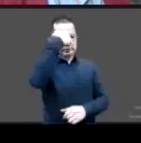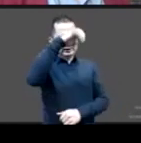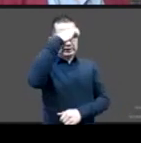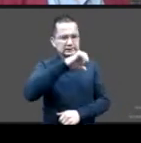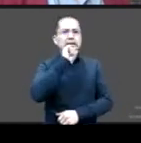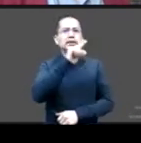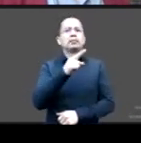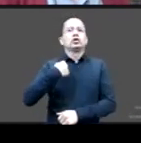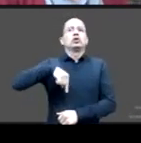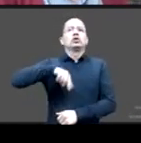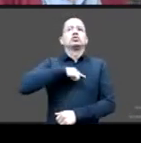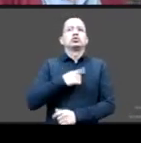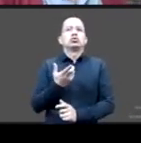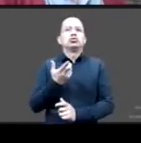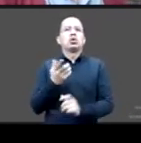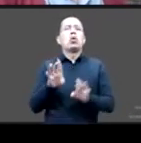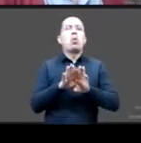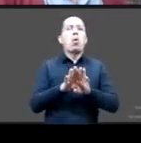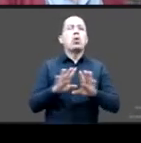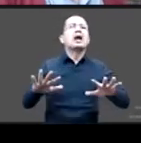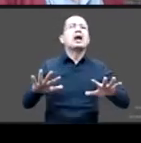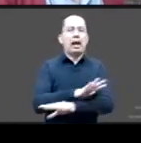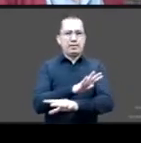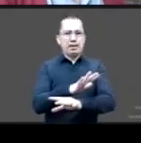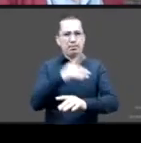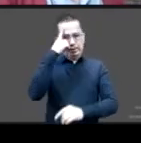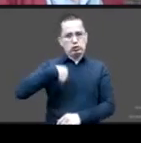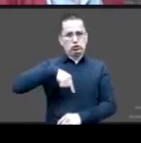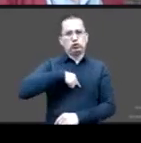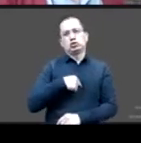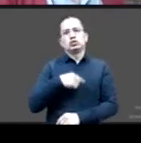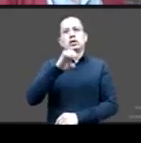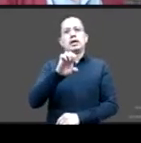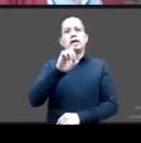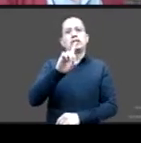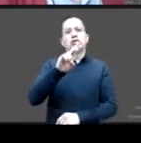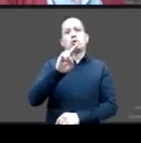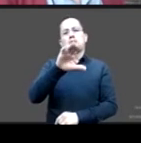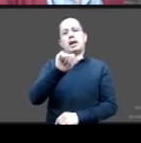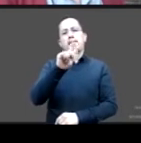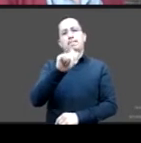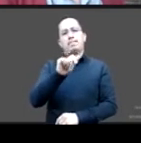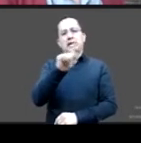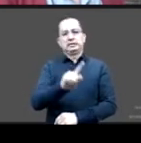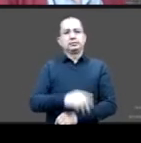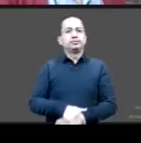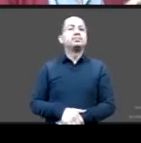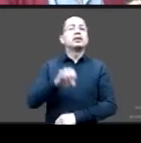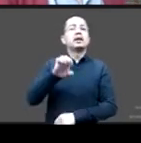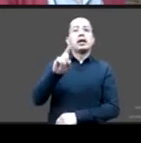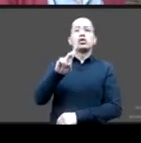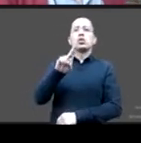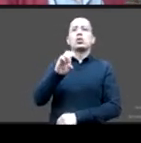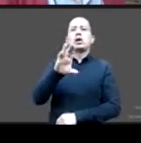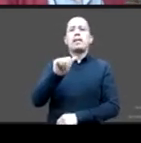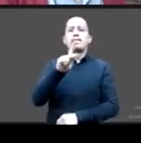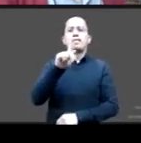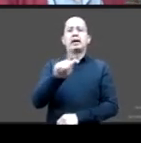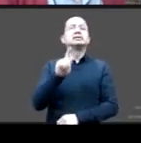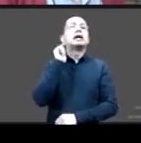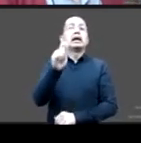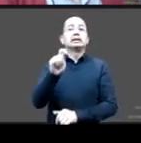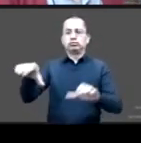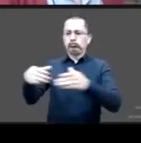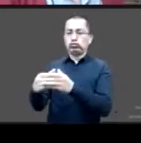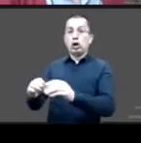Educapaz. Educapaz es una alianza de siete organizaciones de la sociedad civil colombiana, cinco ONGs